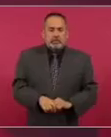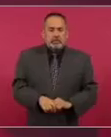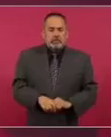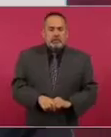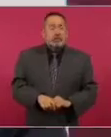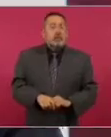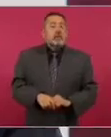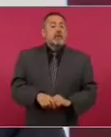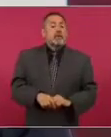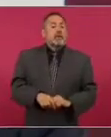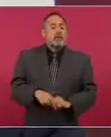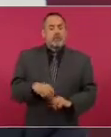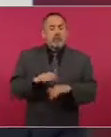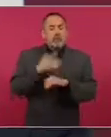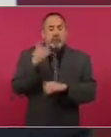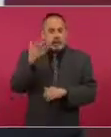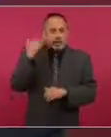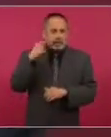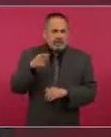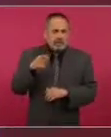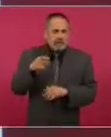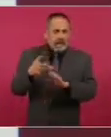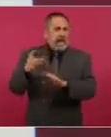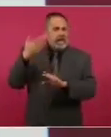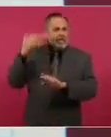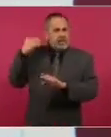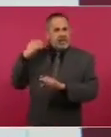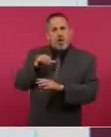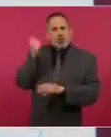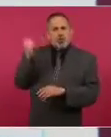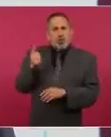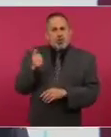Porque antes se usaban otros analgésicos.